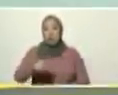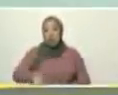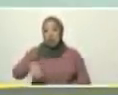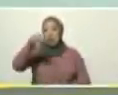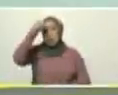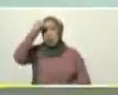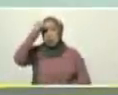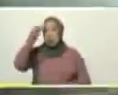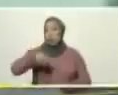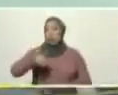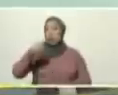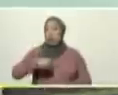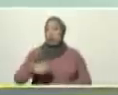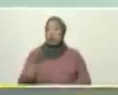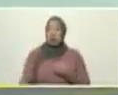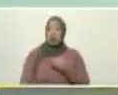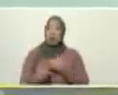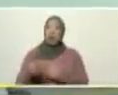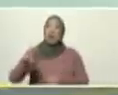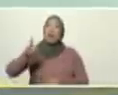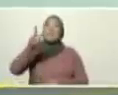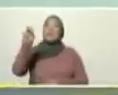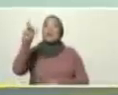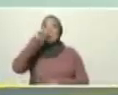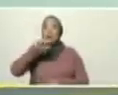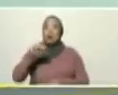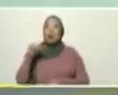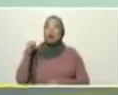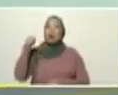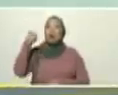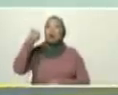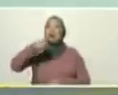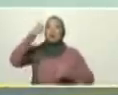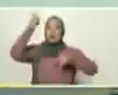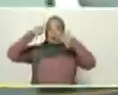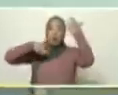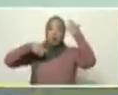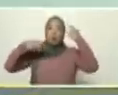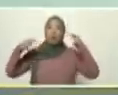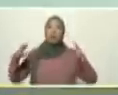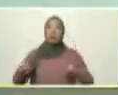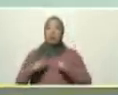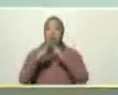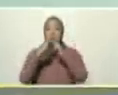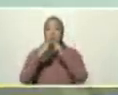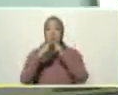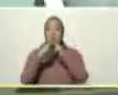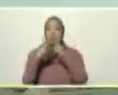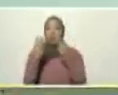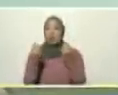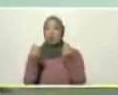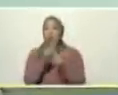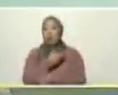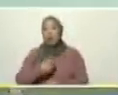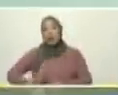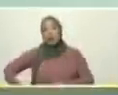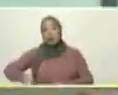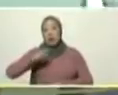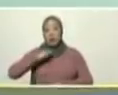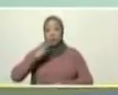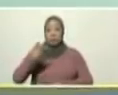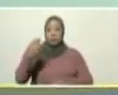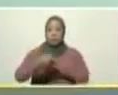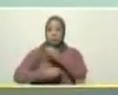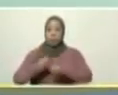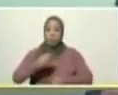y le puedo decir ahora, 20 años después de haber conocido al presidente Chávez, que muchas de las cosas que hemos podido hacer